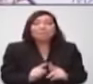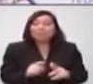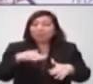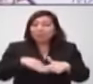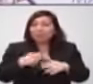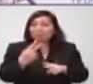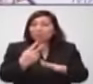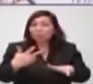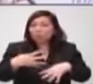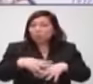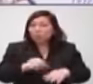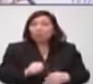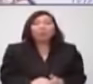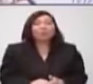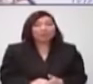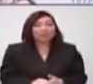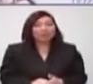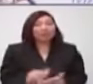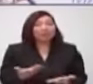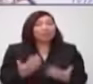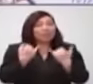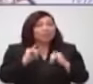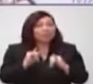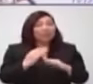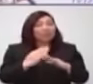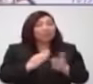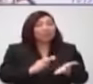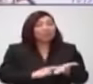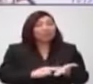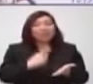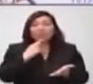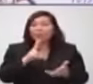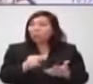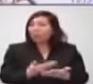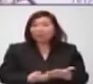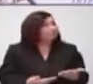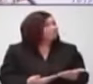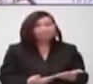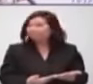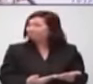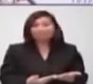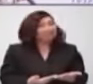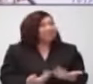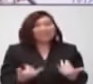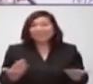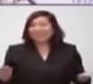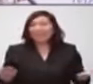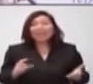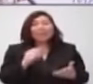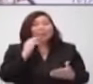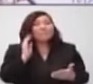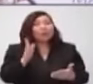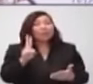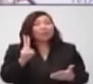bypass de 28 de julio, señor presidente, hay un informe de la Defensoría del Pueblo que dice que no había expediente. Y de hecho, que se han